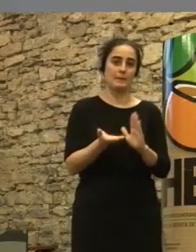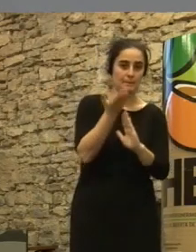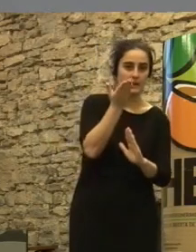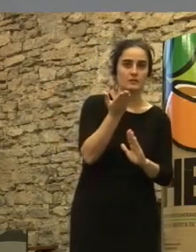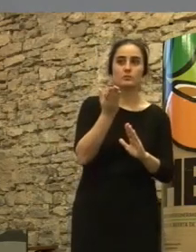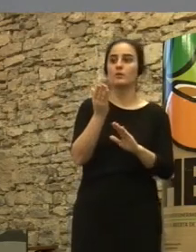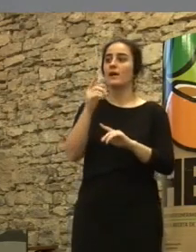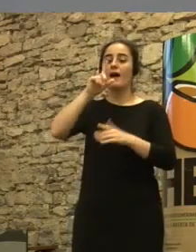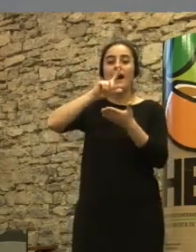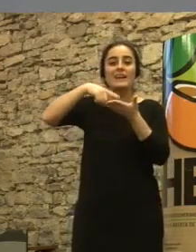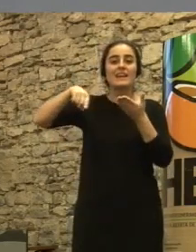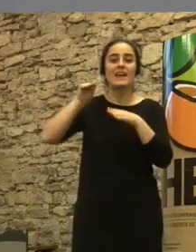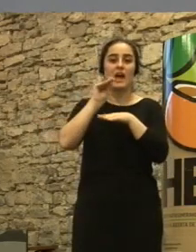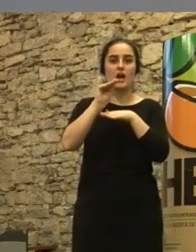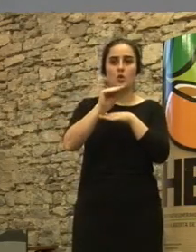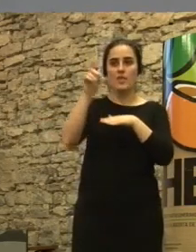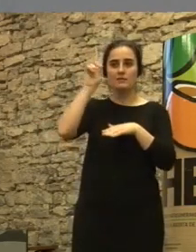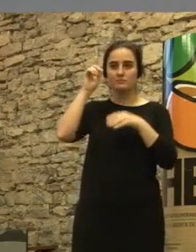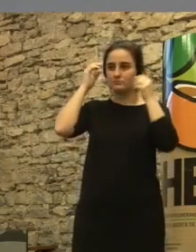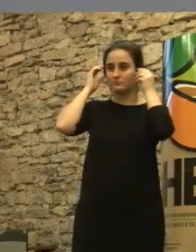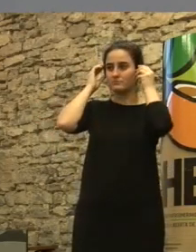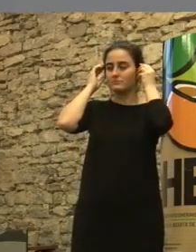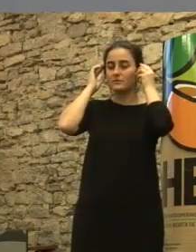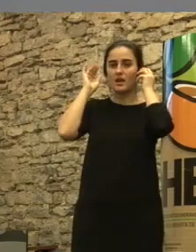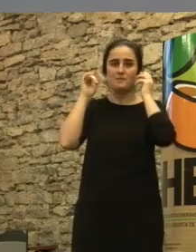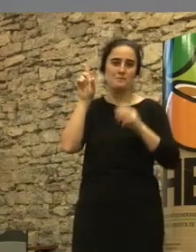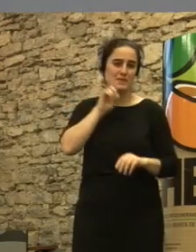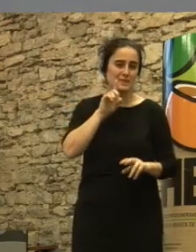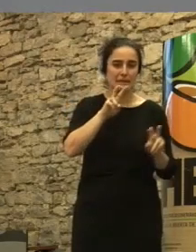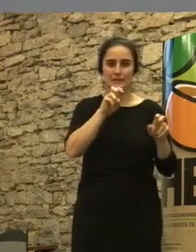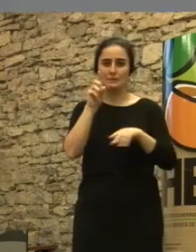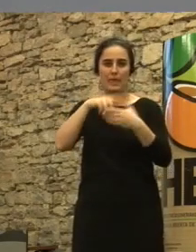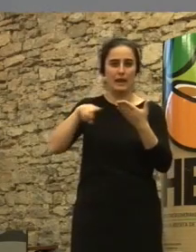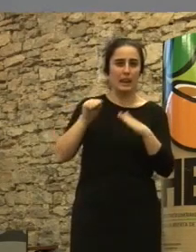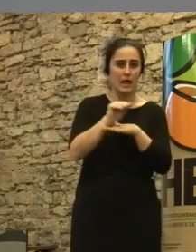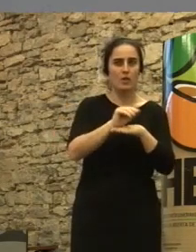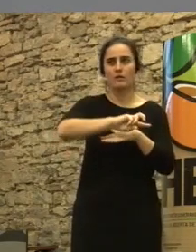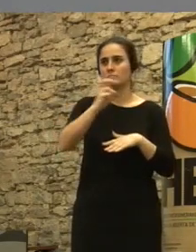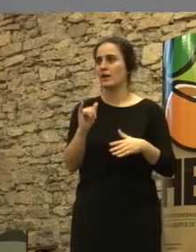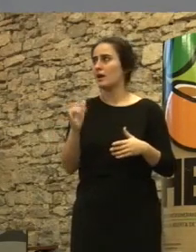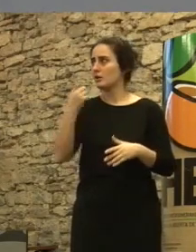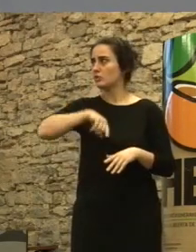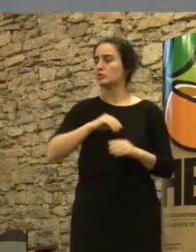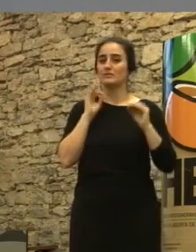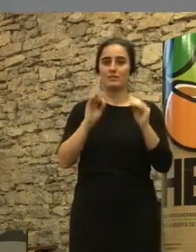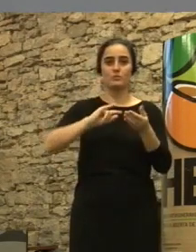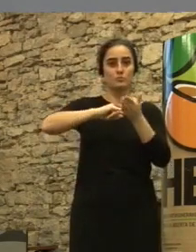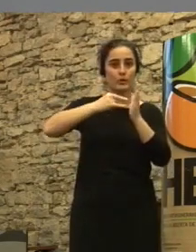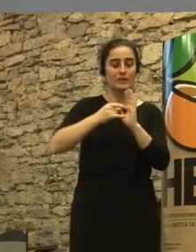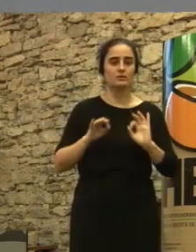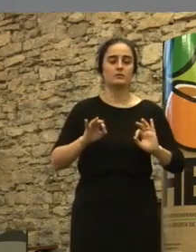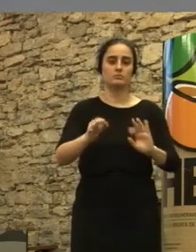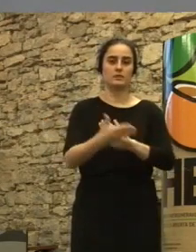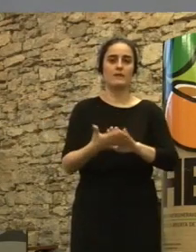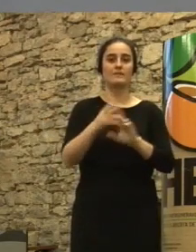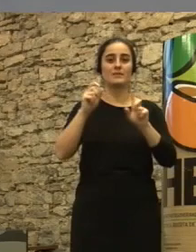alquiler, esto no os podéis ni imaginar, o sea, no os podéis ni imaginar la cantidad de mentiras que hay en torno a esto. De hecho, hicimos un proyecto especial que se llama Maldita Migración, dedicado a temas